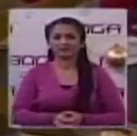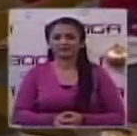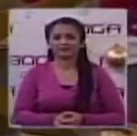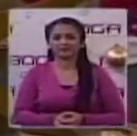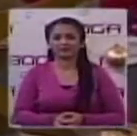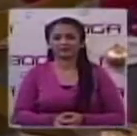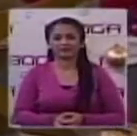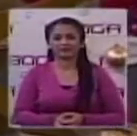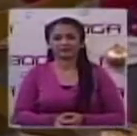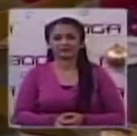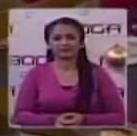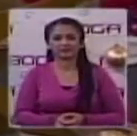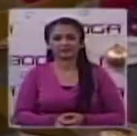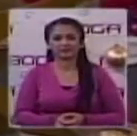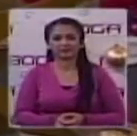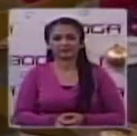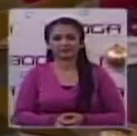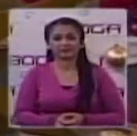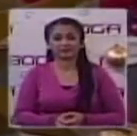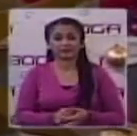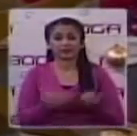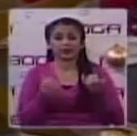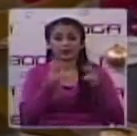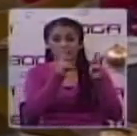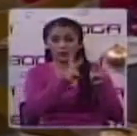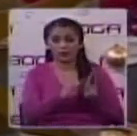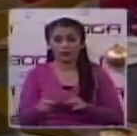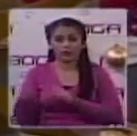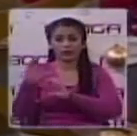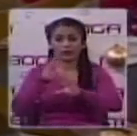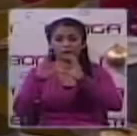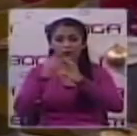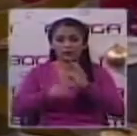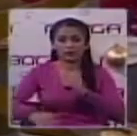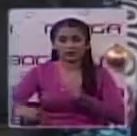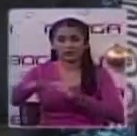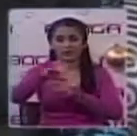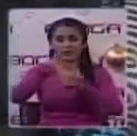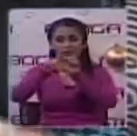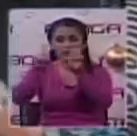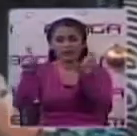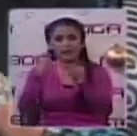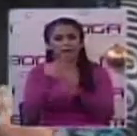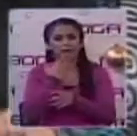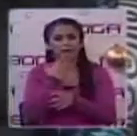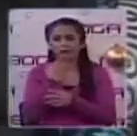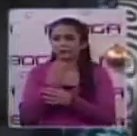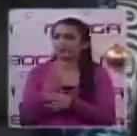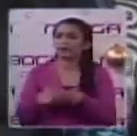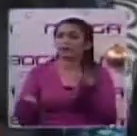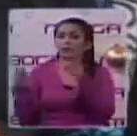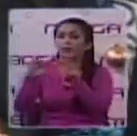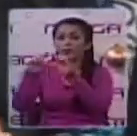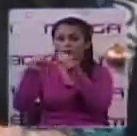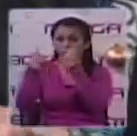¿Qué aspectos debe incluir en un plan de comunicación interna? Formar grupos, los grupos